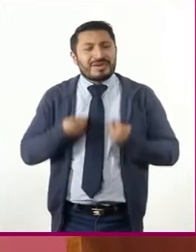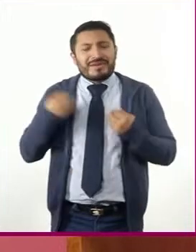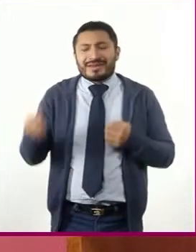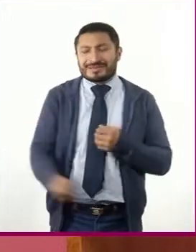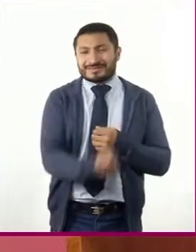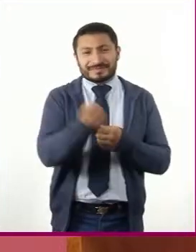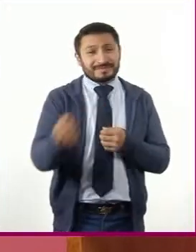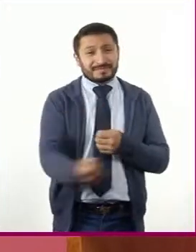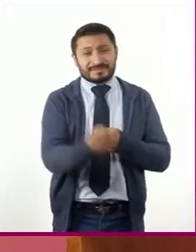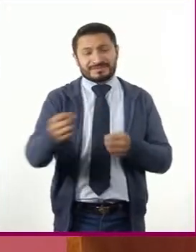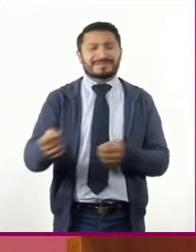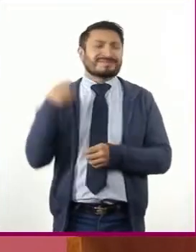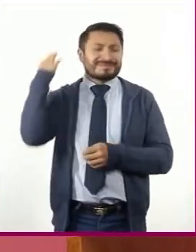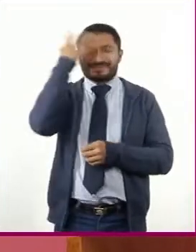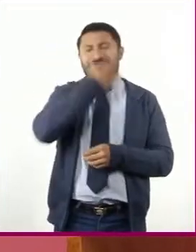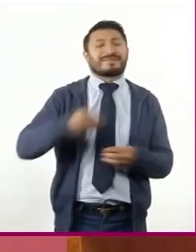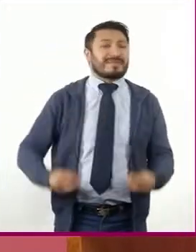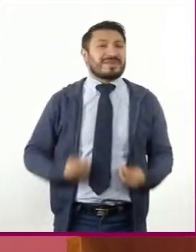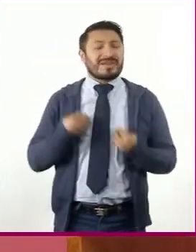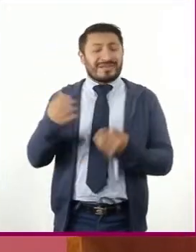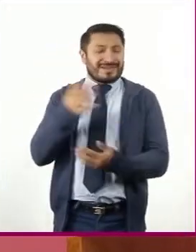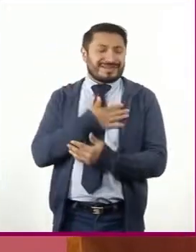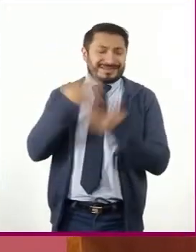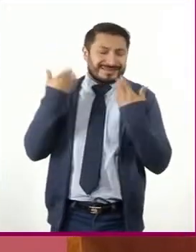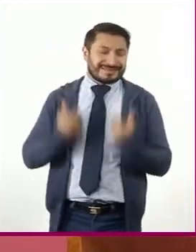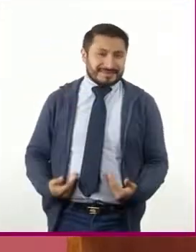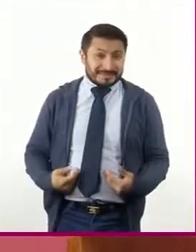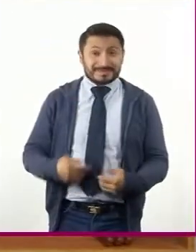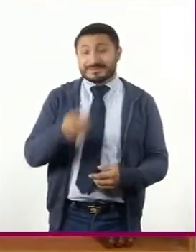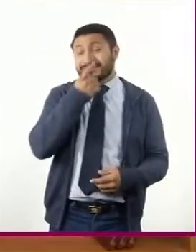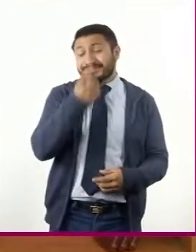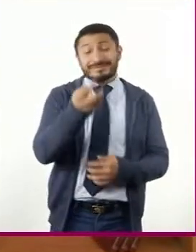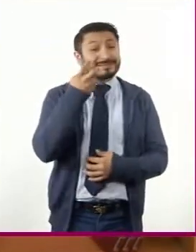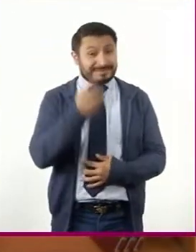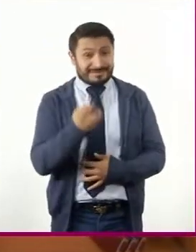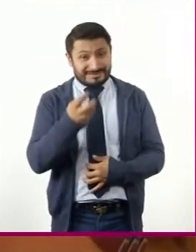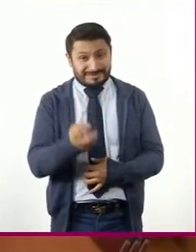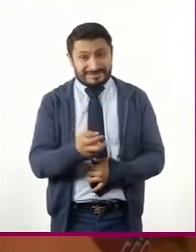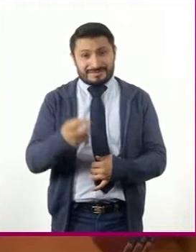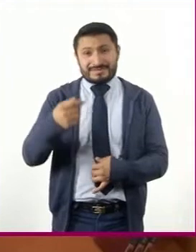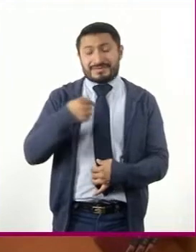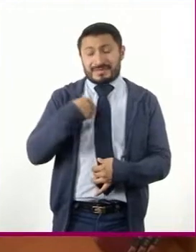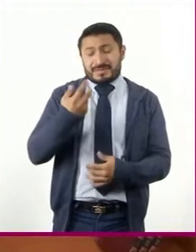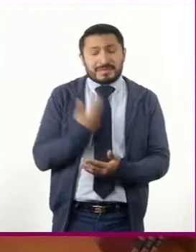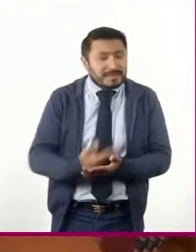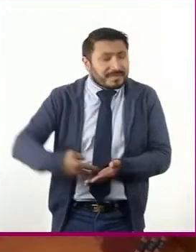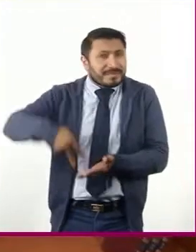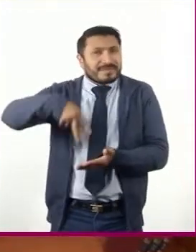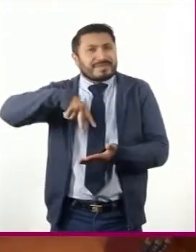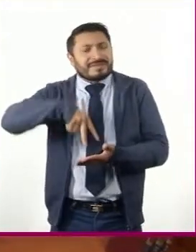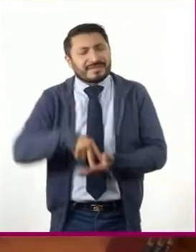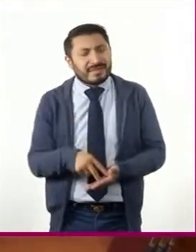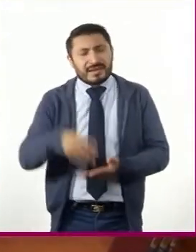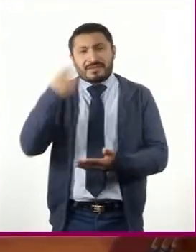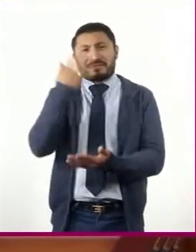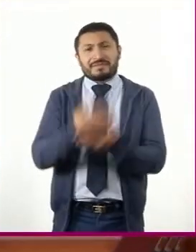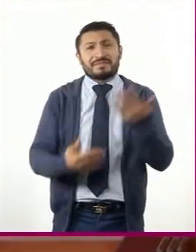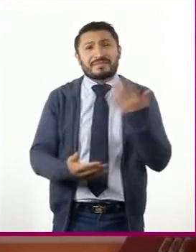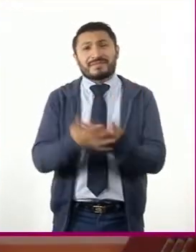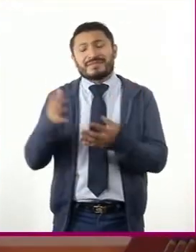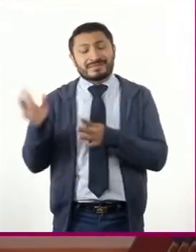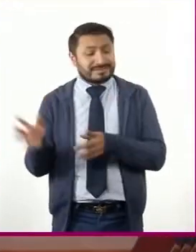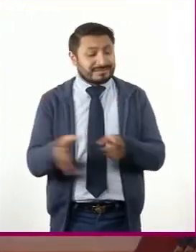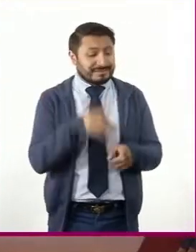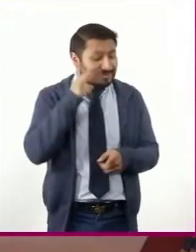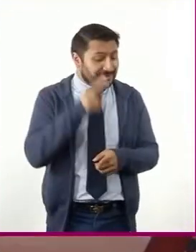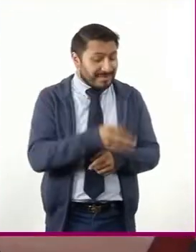juntos, qué sabrosa vida sería la mía. Diciendo esto, levantéme y volviendo las manos a unos